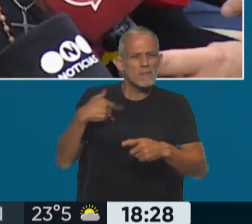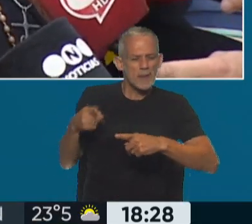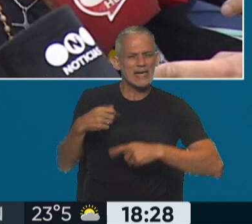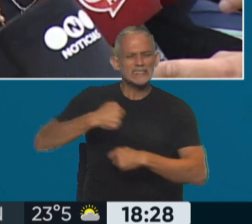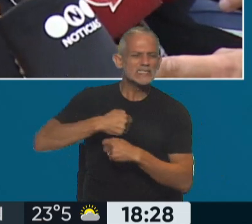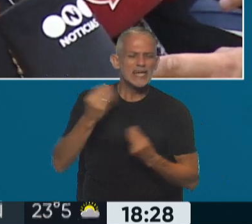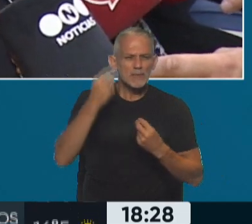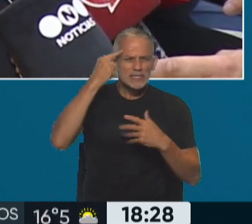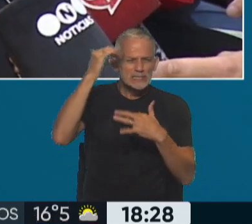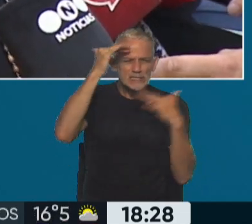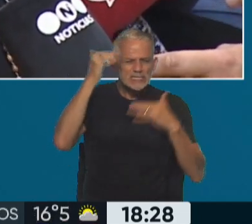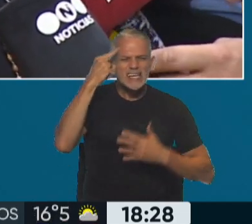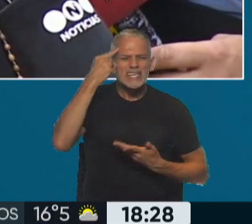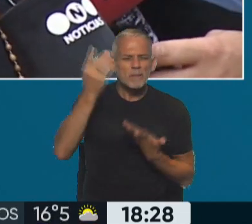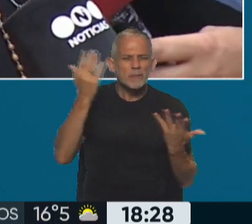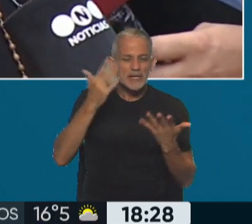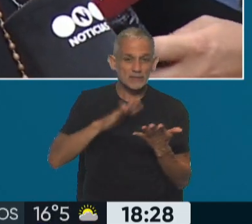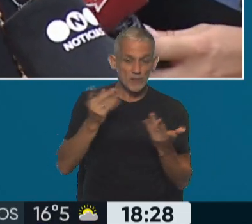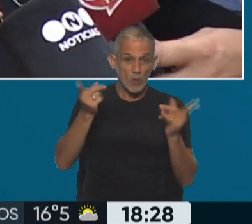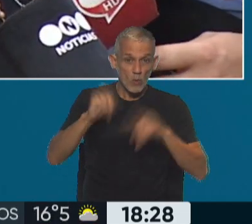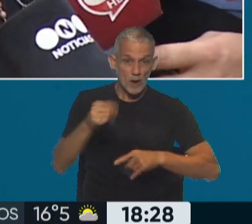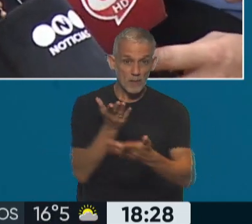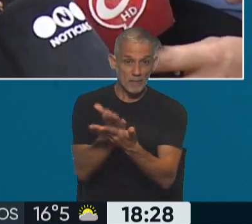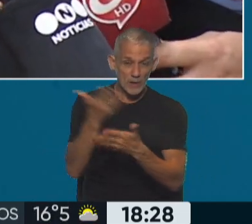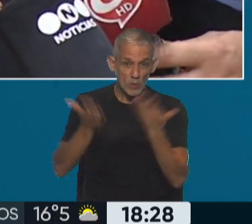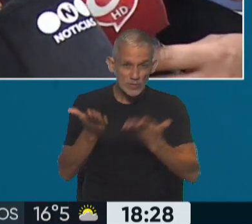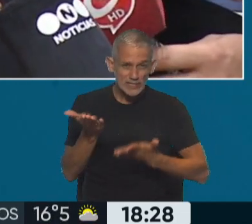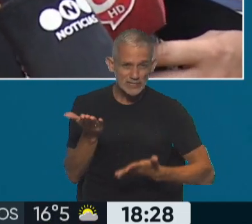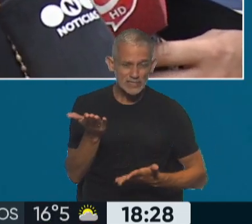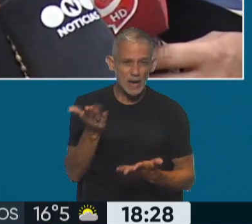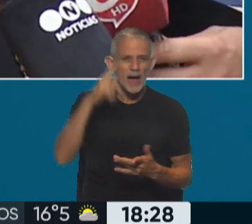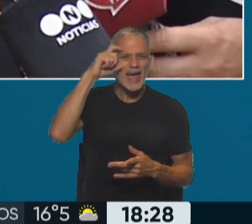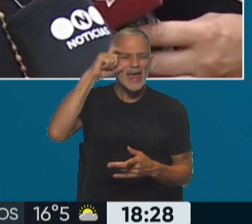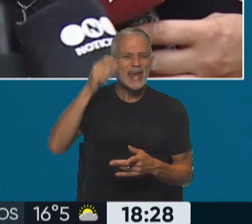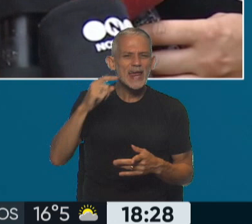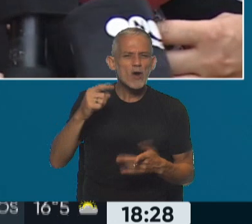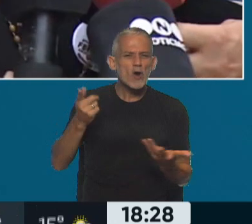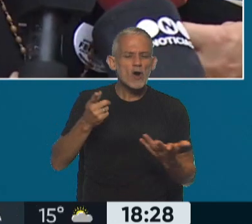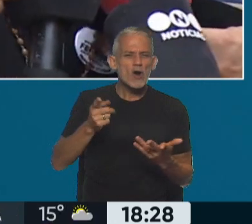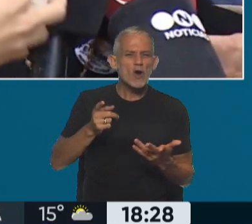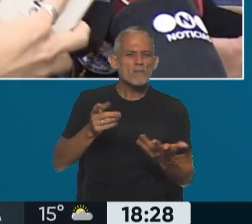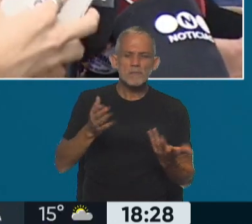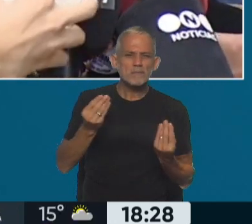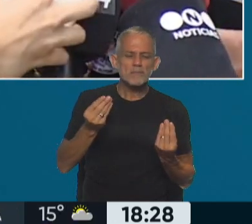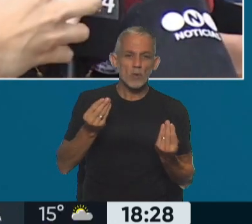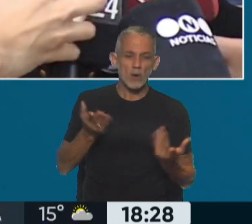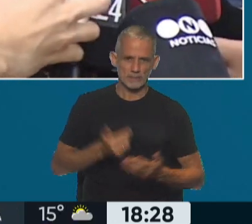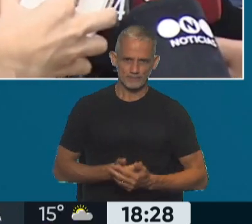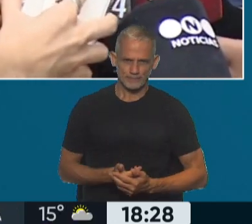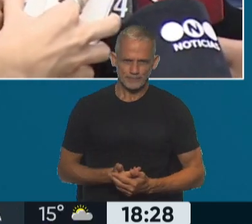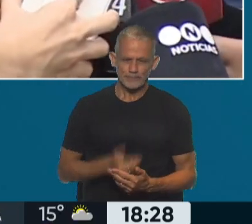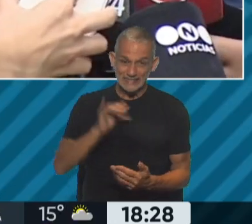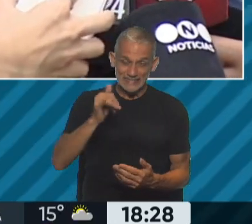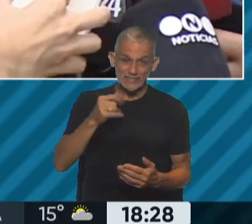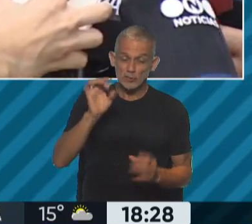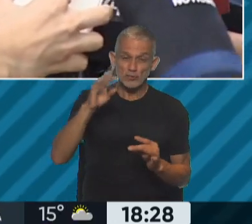¿Qué pasa por la cabeza de ustedes en ese momento? ¿Vuelven a vivir el dolor del enero de 2020? Sí, solamente se